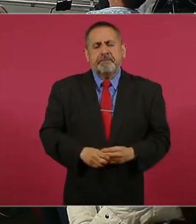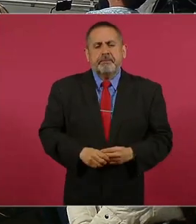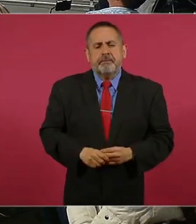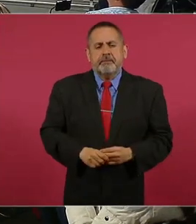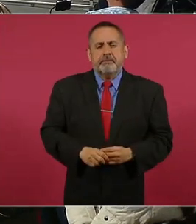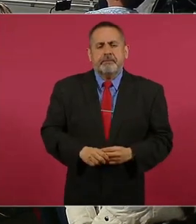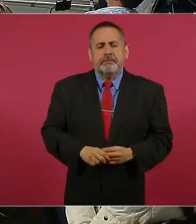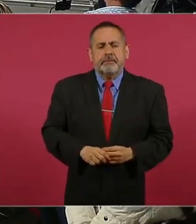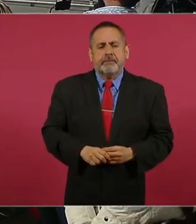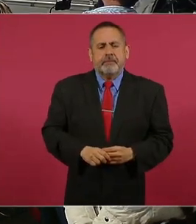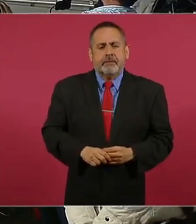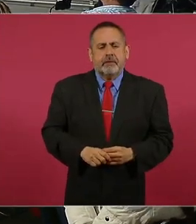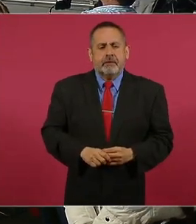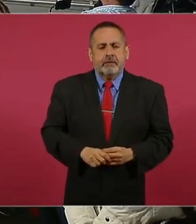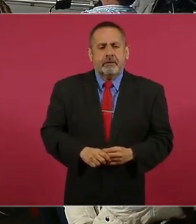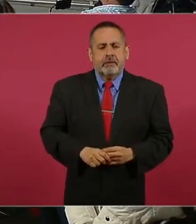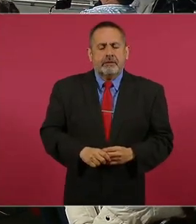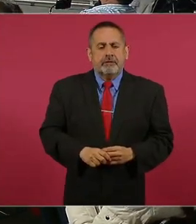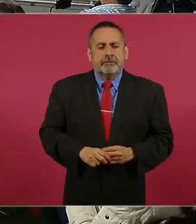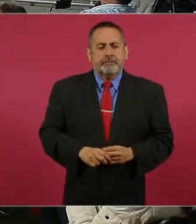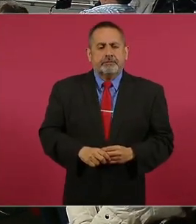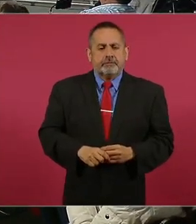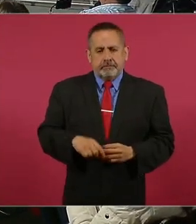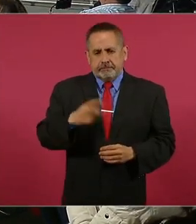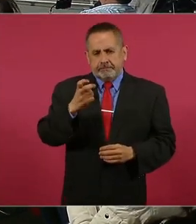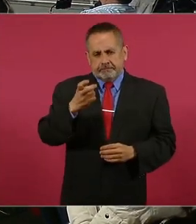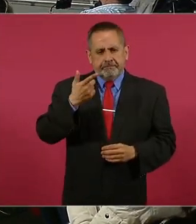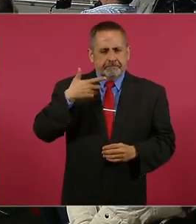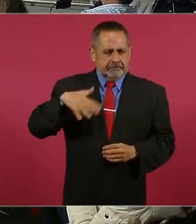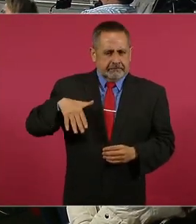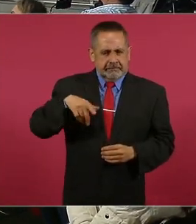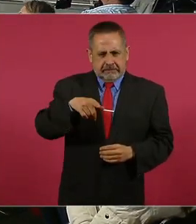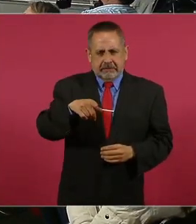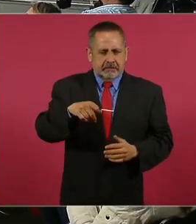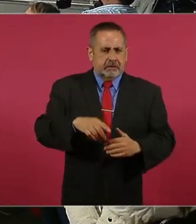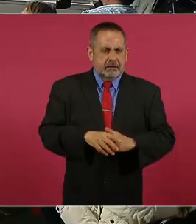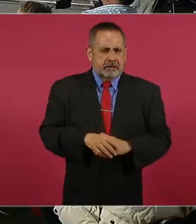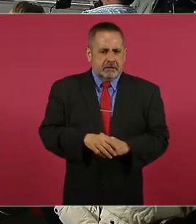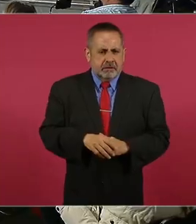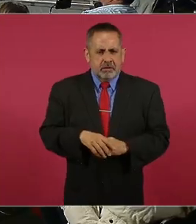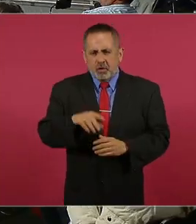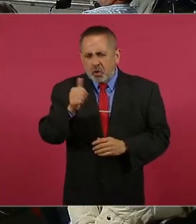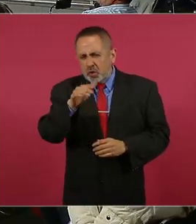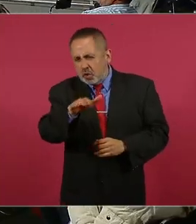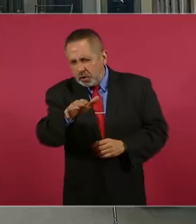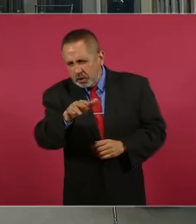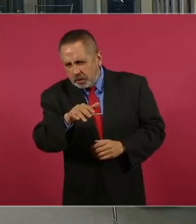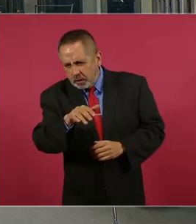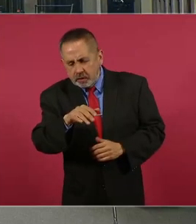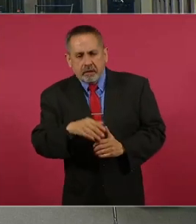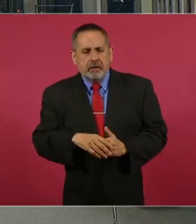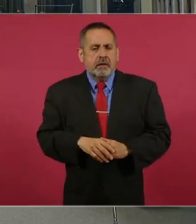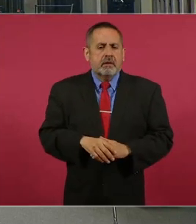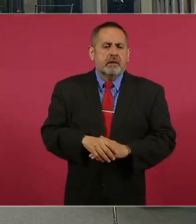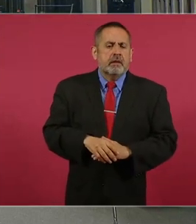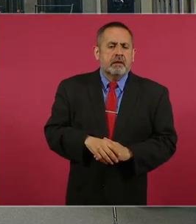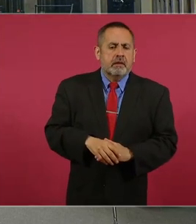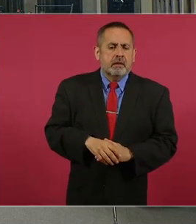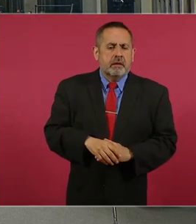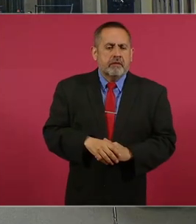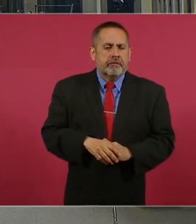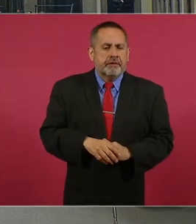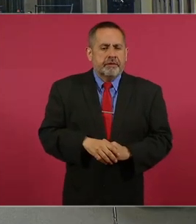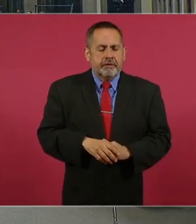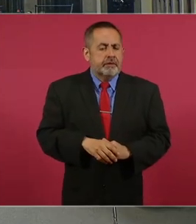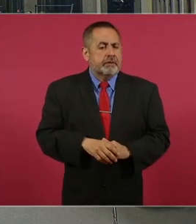Eso por lo que me preguntabas, ¿no? O sea, ¿qué es lo otro? El llamado a las administraciones